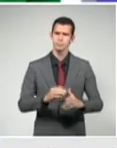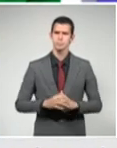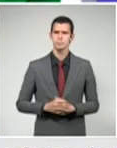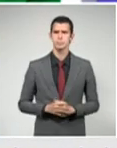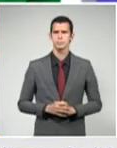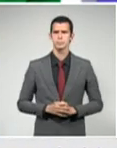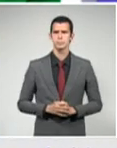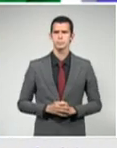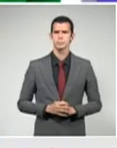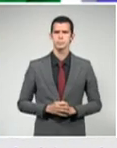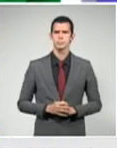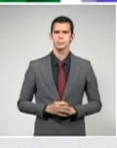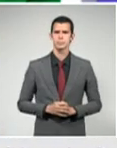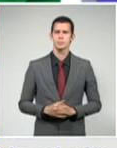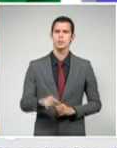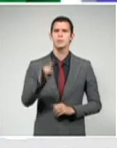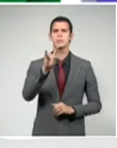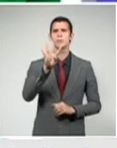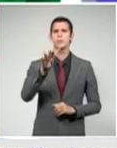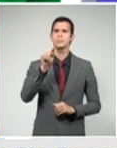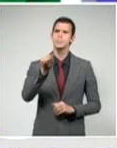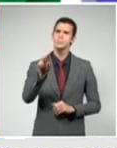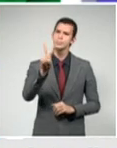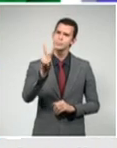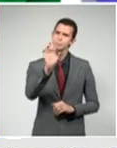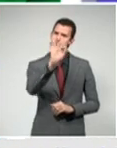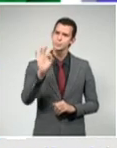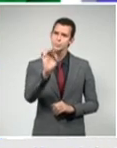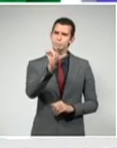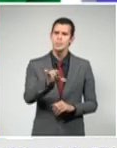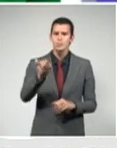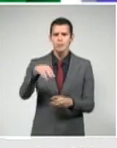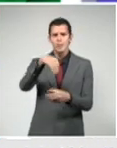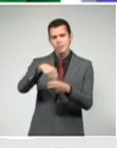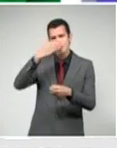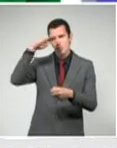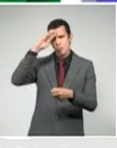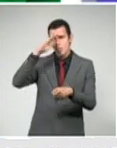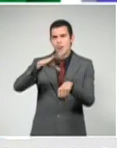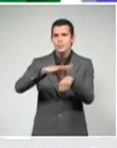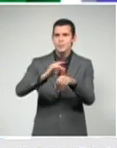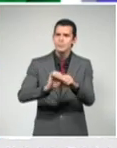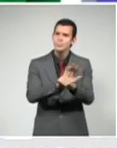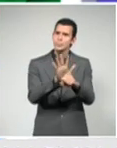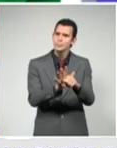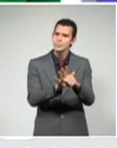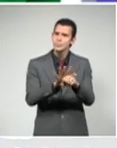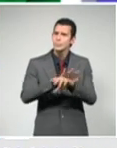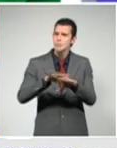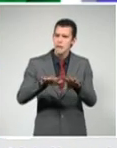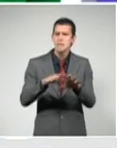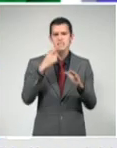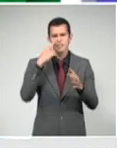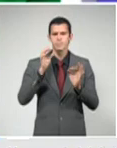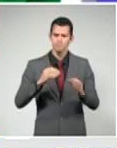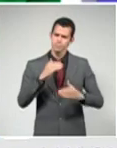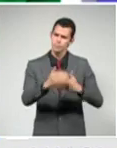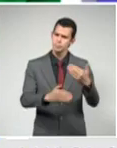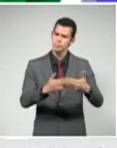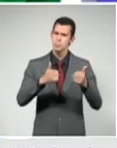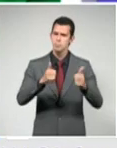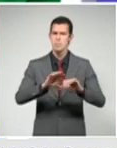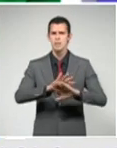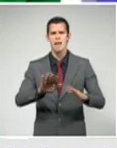94,2% de las personas que han tenido COVID-19 en Cuba, pues ya se encuentran recuperadas de la